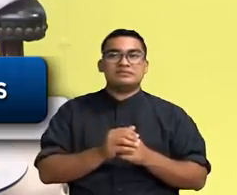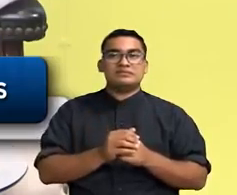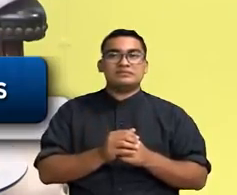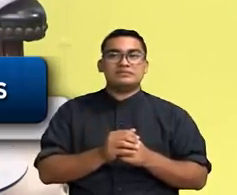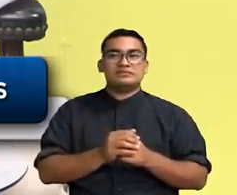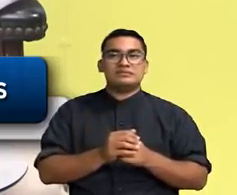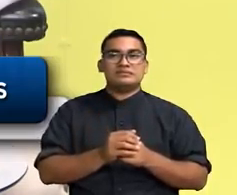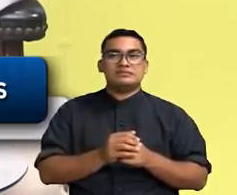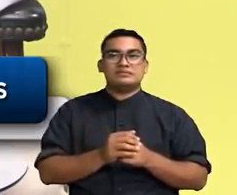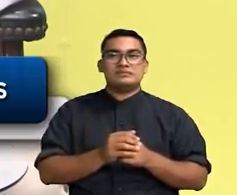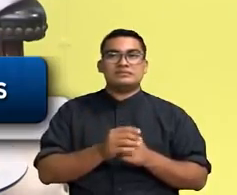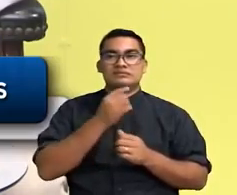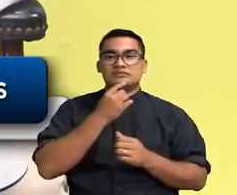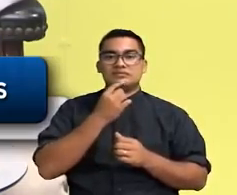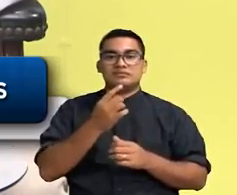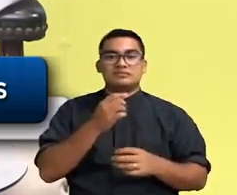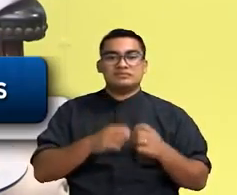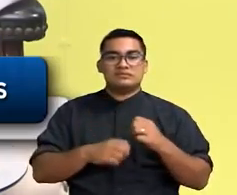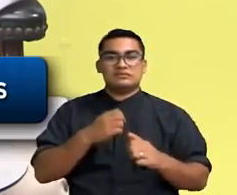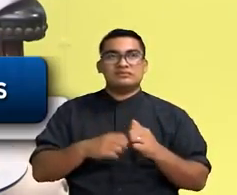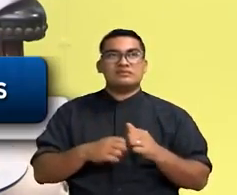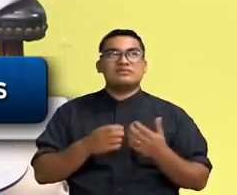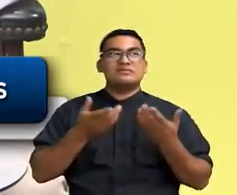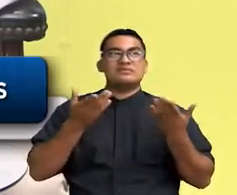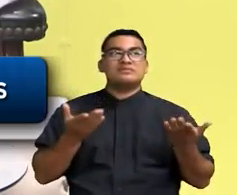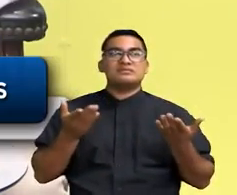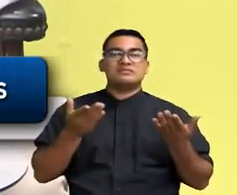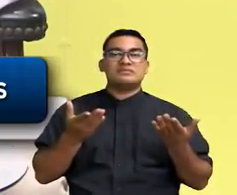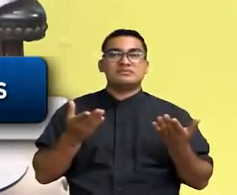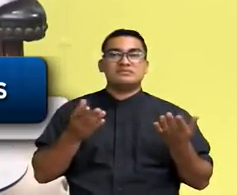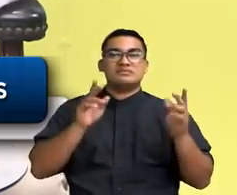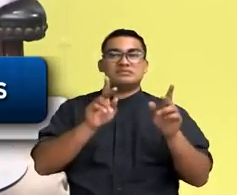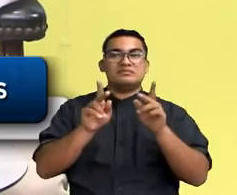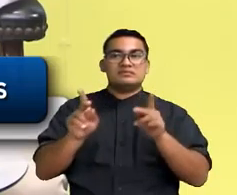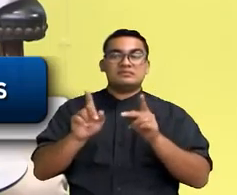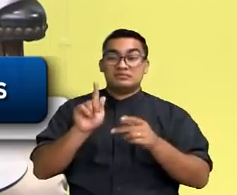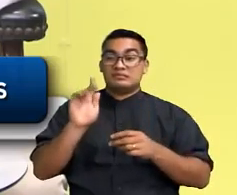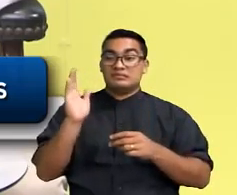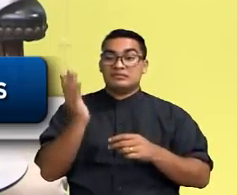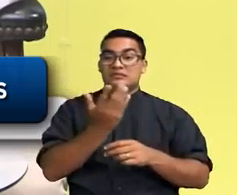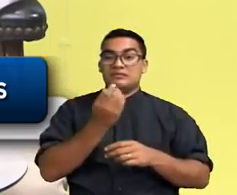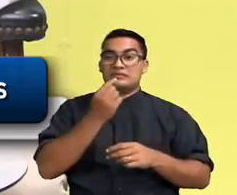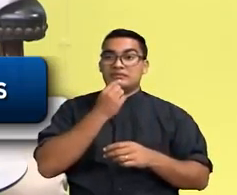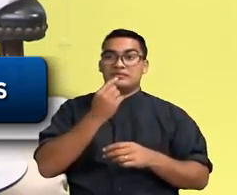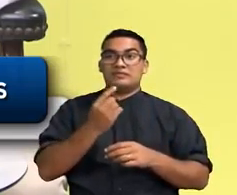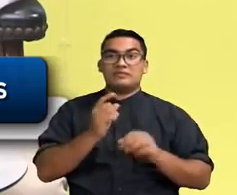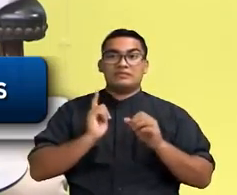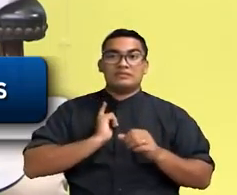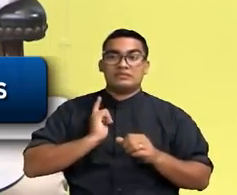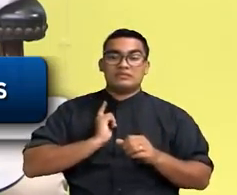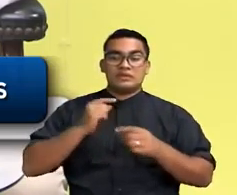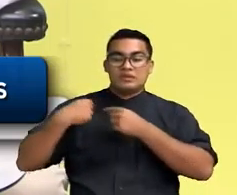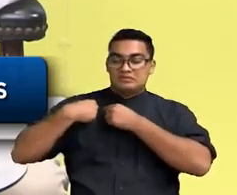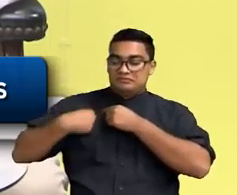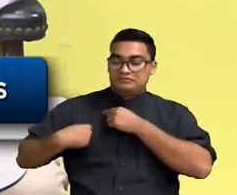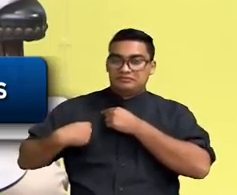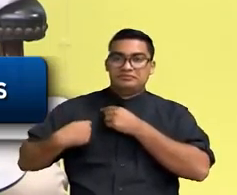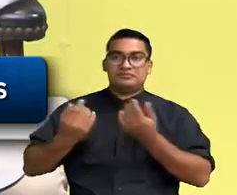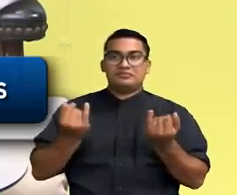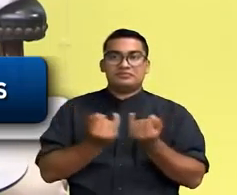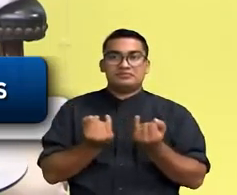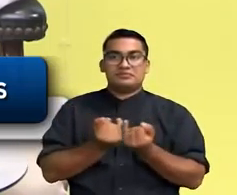que más se ve afectado. Entonces ya casi todo el mundo, cuando va a hacer alguna cirugía, realmente